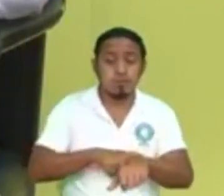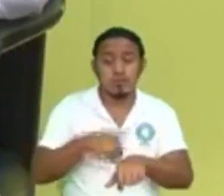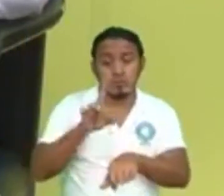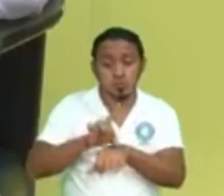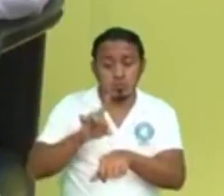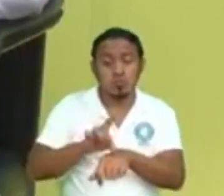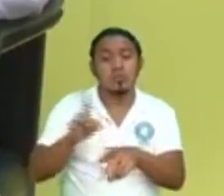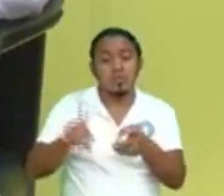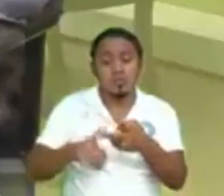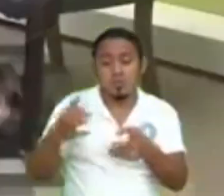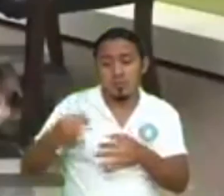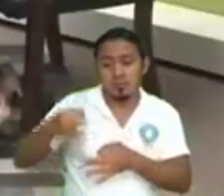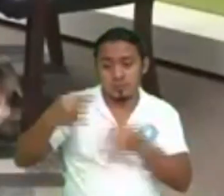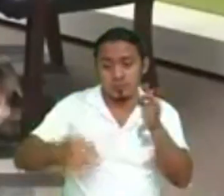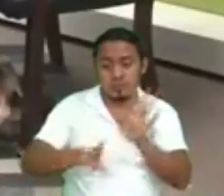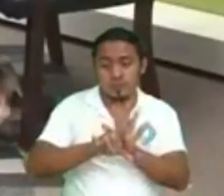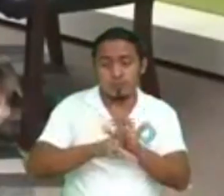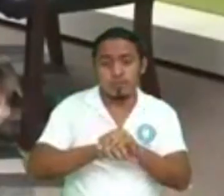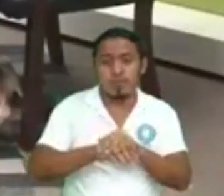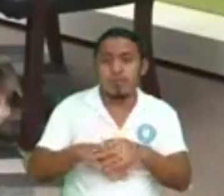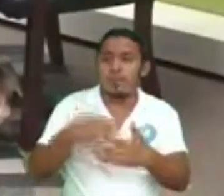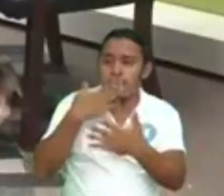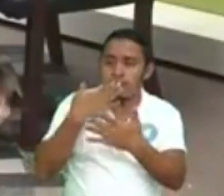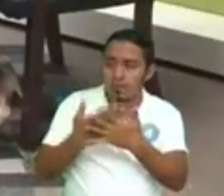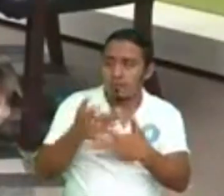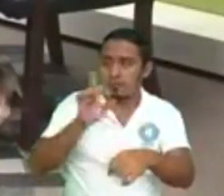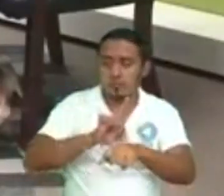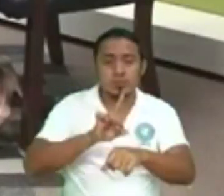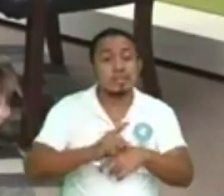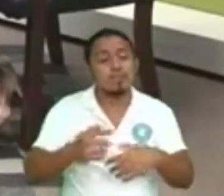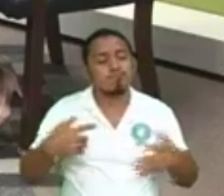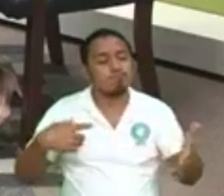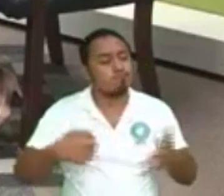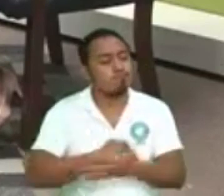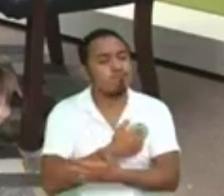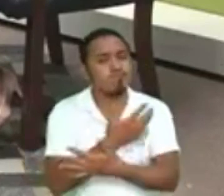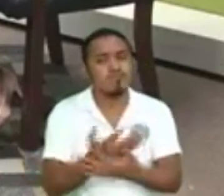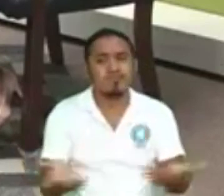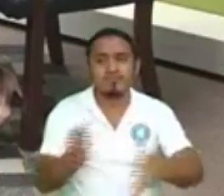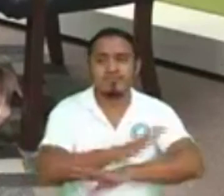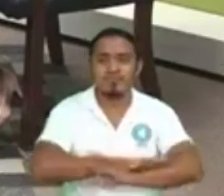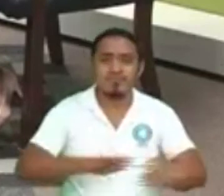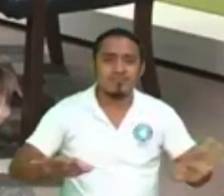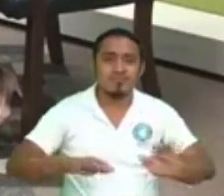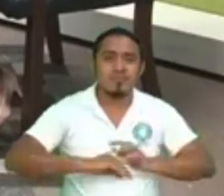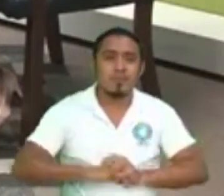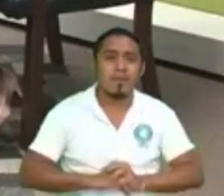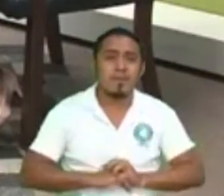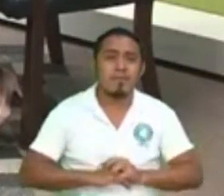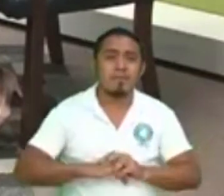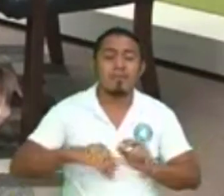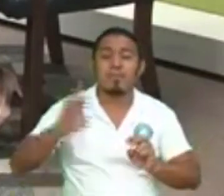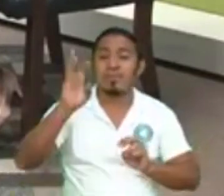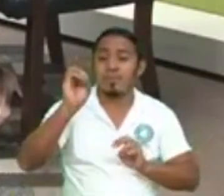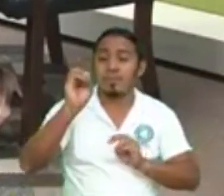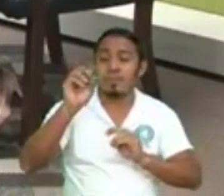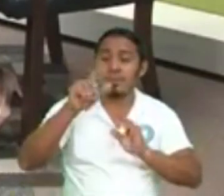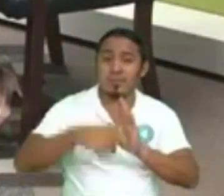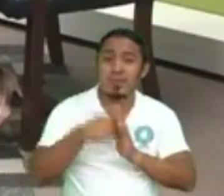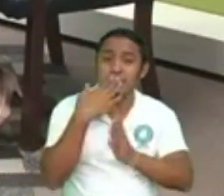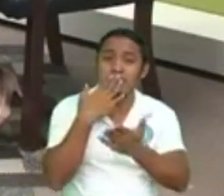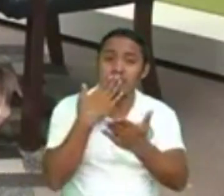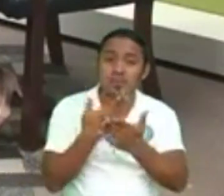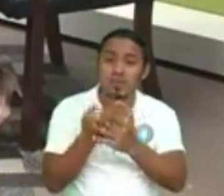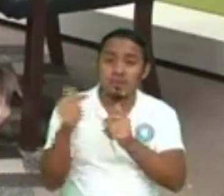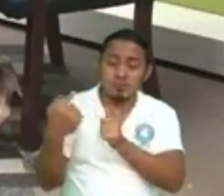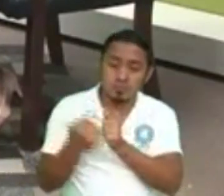incluso. Okay. Bueno, le agradecemos, doctora. Lamentablemente llegamos al final de estos 30 minutos. Le agradecemos que nos